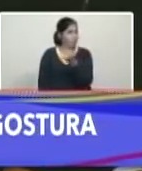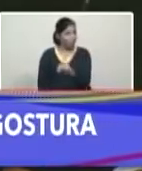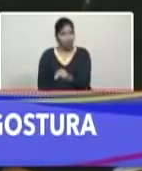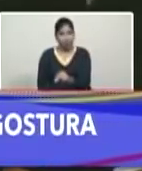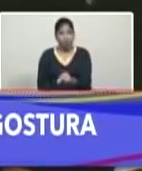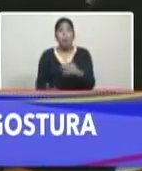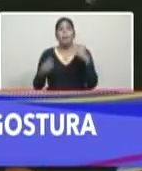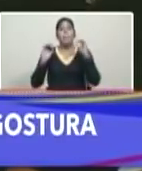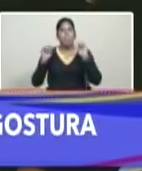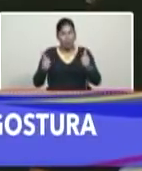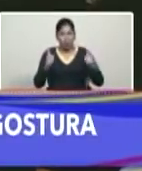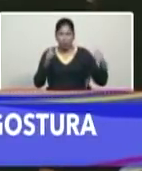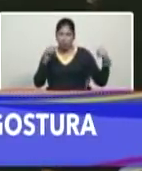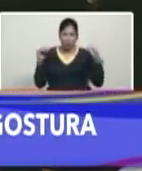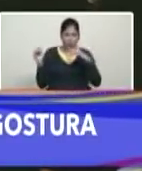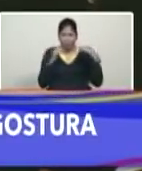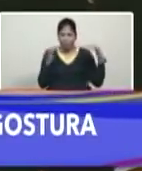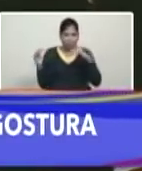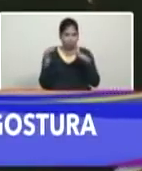hubo combate.